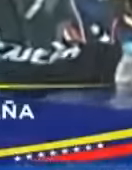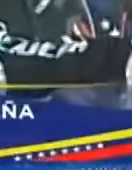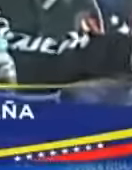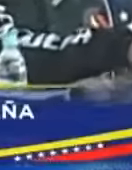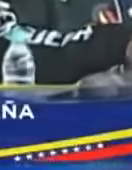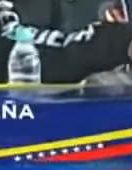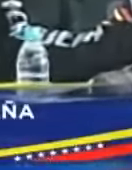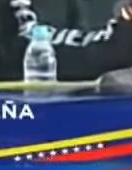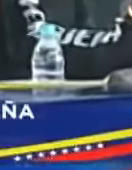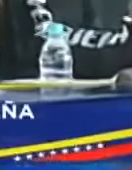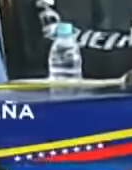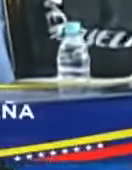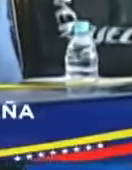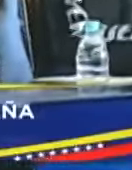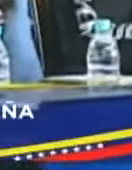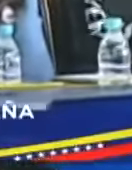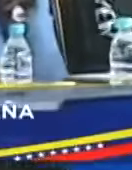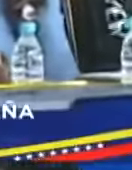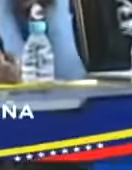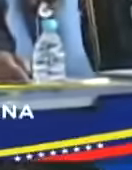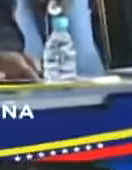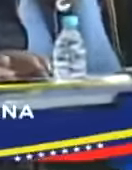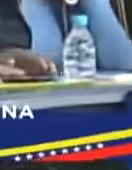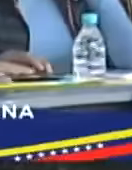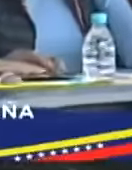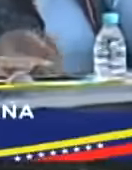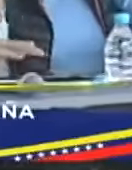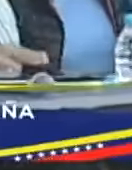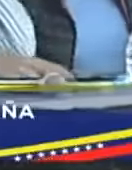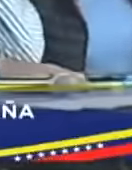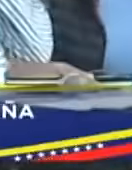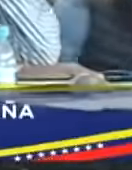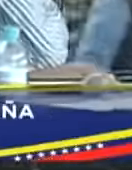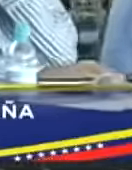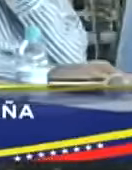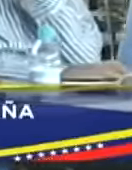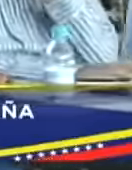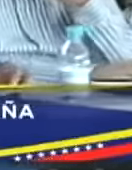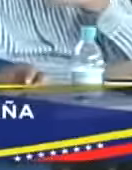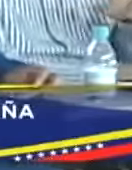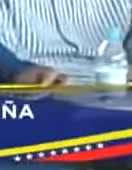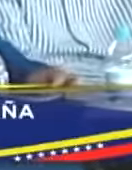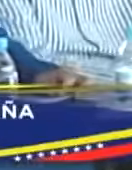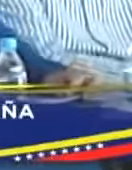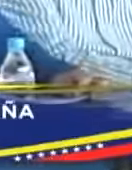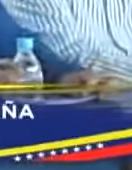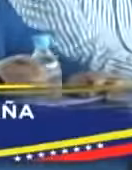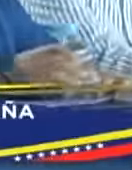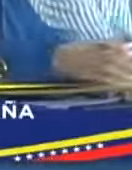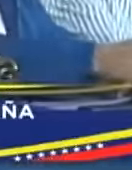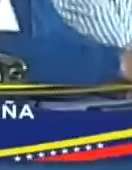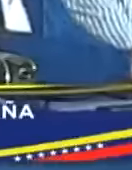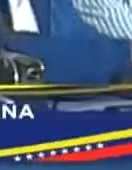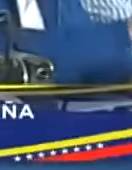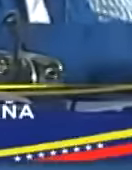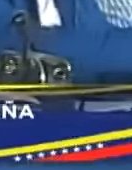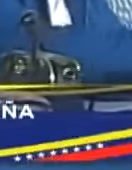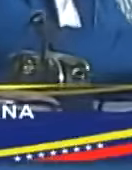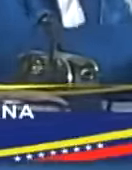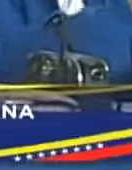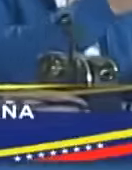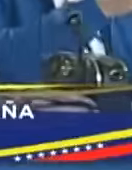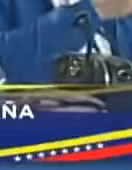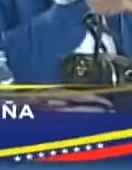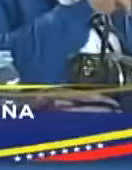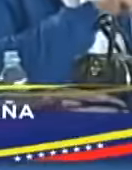de julio. Podemos presenciar esta reunión, bueno, que va a comenzar ya en breves Señoras minutos. Y señores, tengan todas y